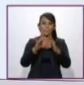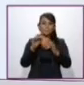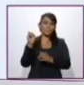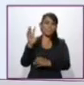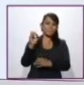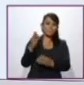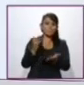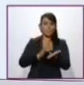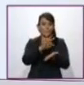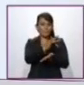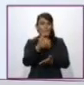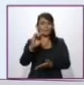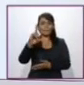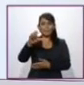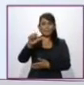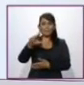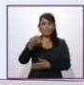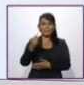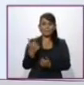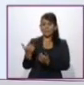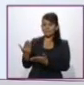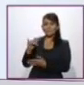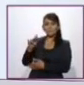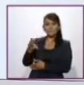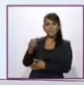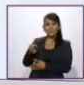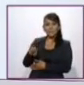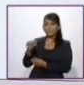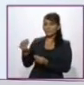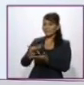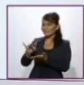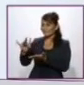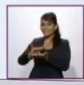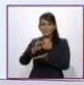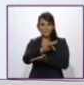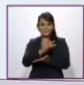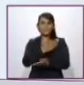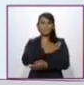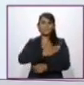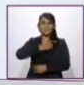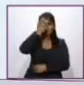despedimos, Claudia Ivonne Hernández. Y Torres. Lucero Guerrero Salas, muchas gracias, Lucero. Gracias, buenas noches.